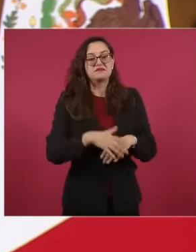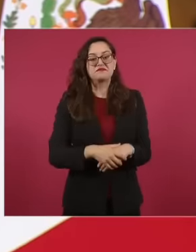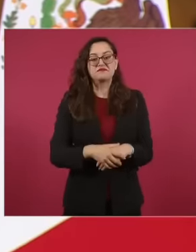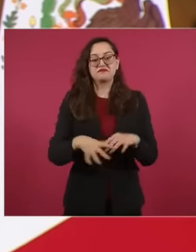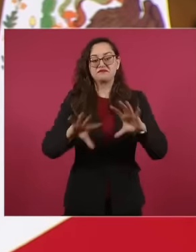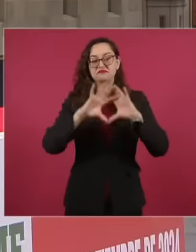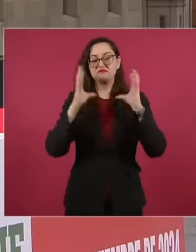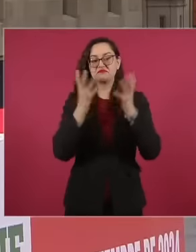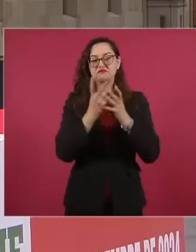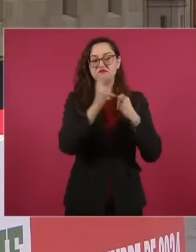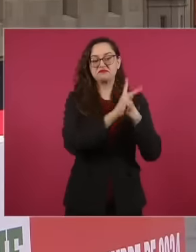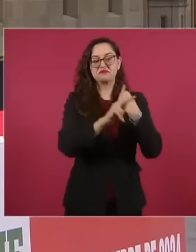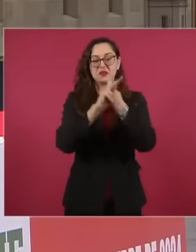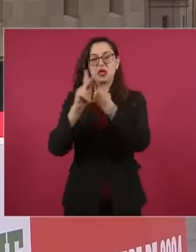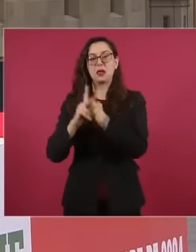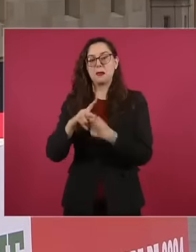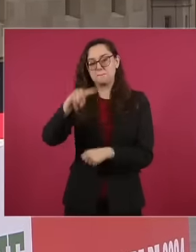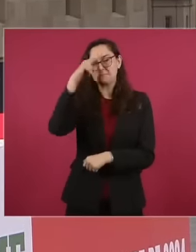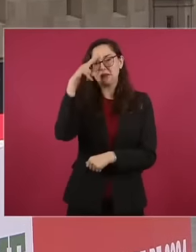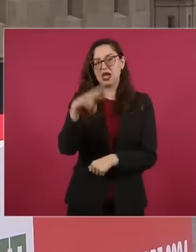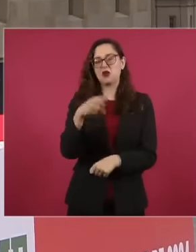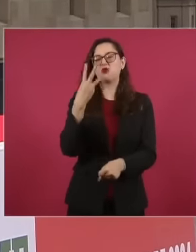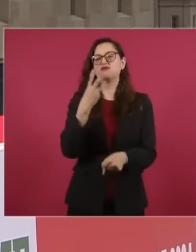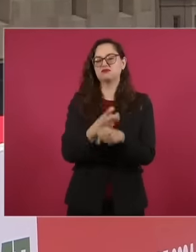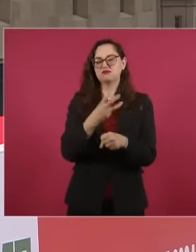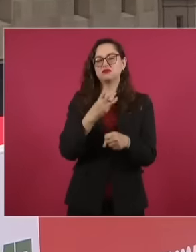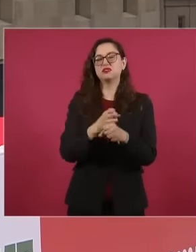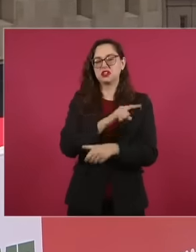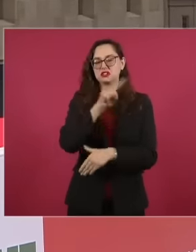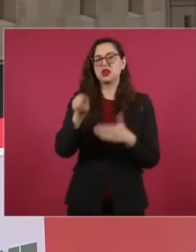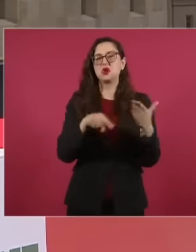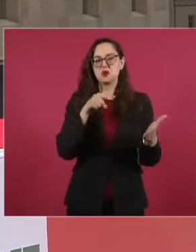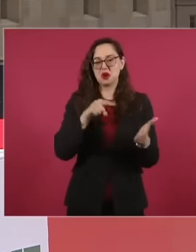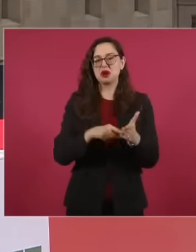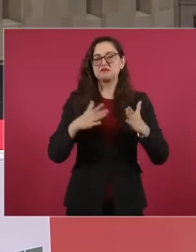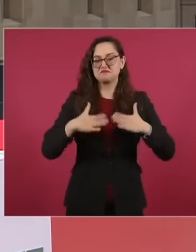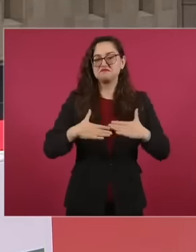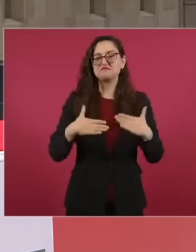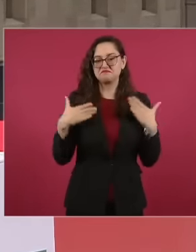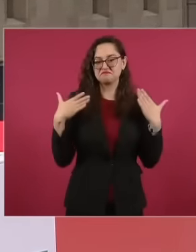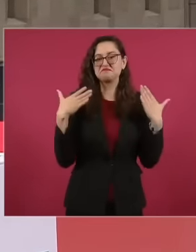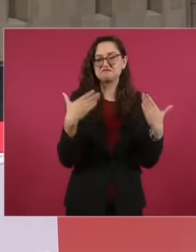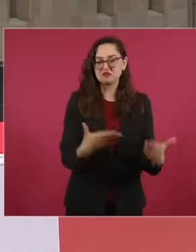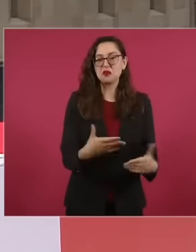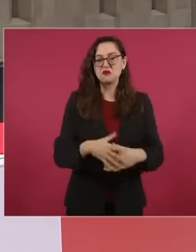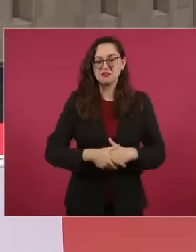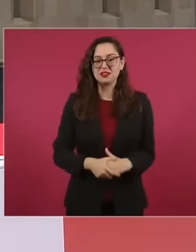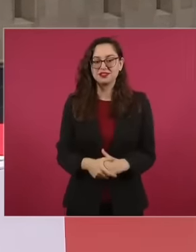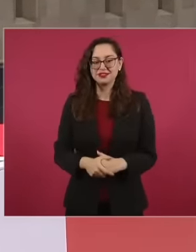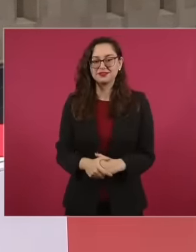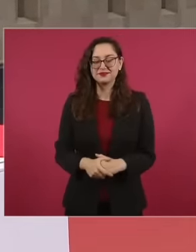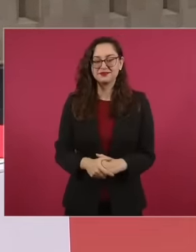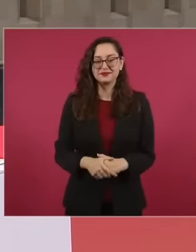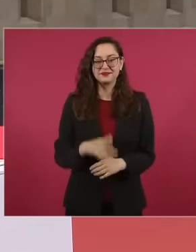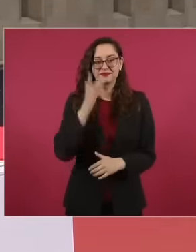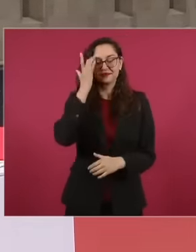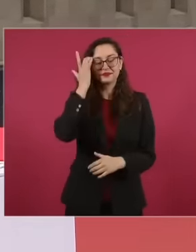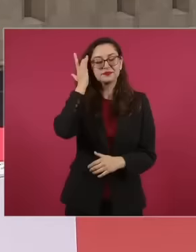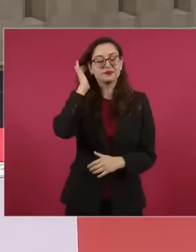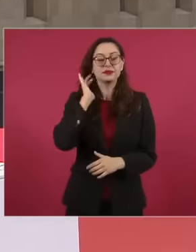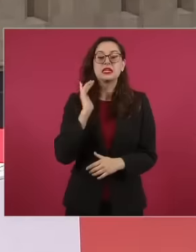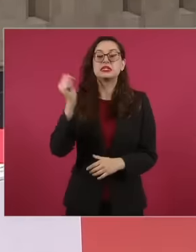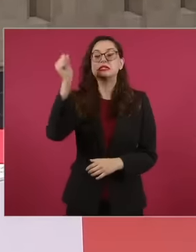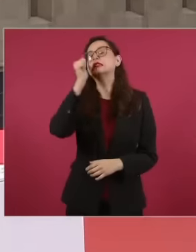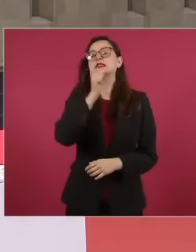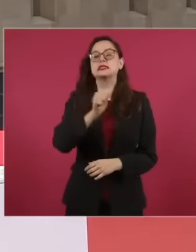entre todos los países que integran esa Organización para el Desarrollo Económico. Siempre